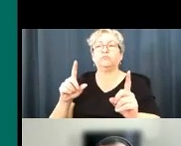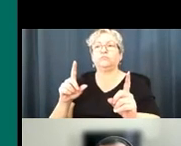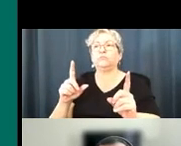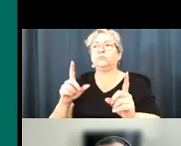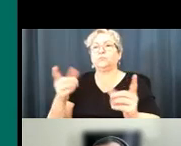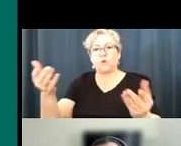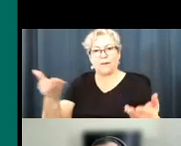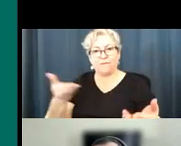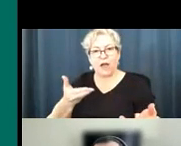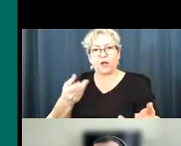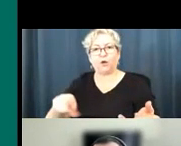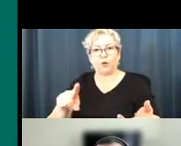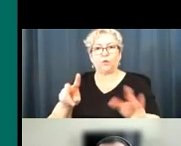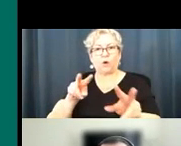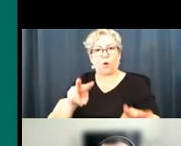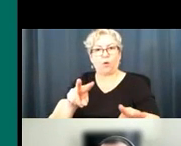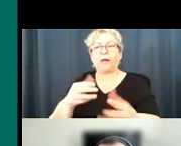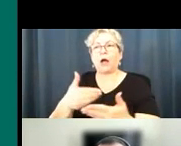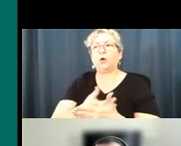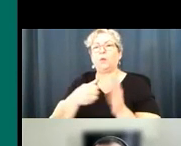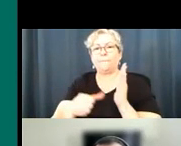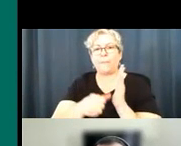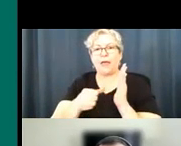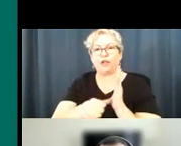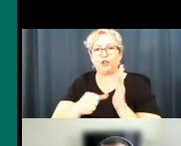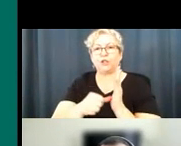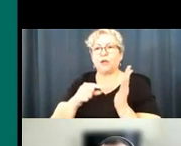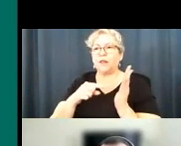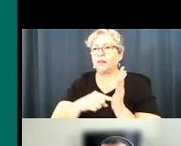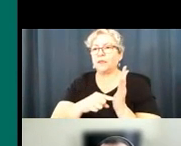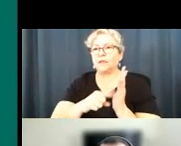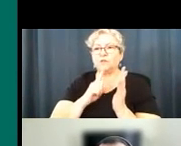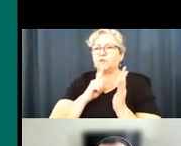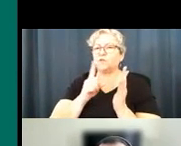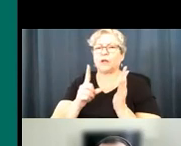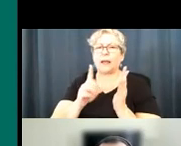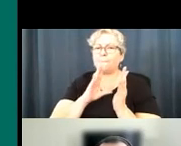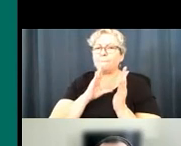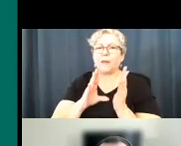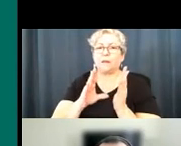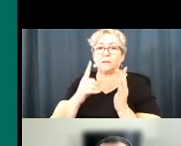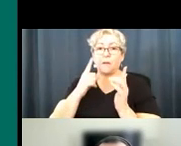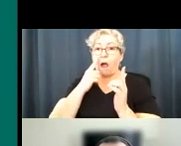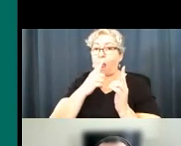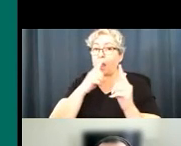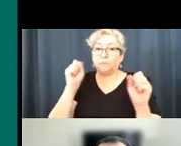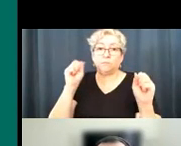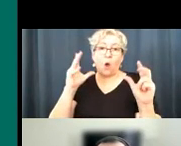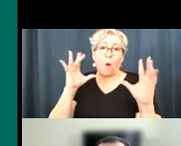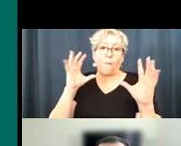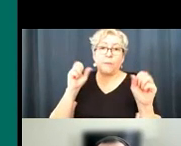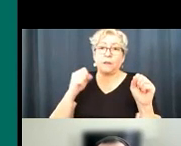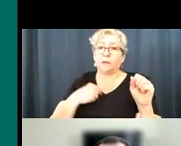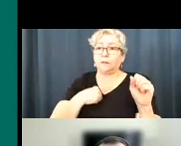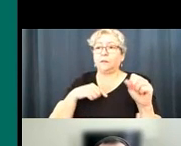que va a ser accesible. Y va a ser una, le vamos a mandar una invitación para que puedan llegar a nuestra página nueva, de webpage nueva. Esto ha